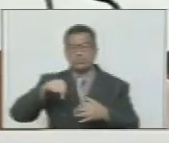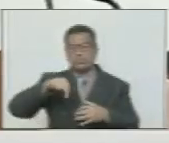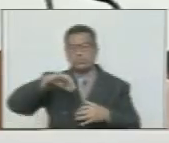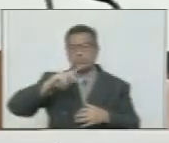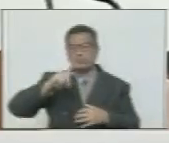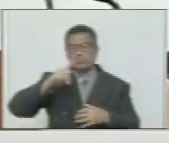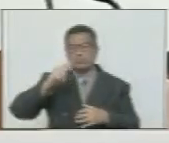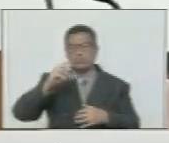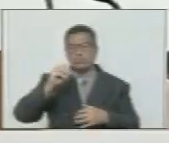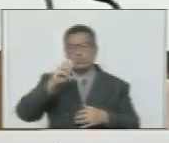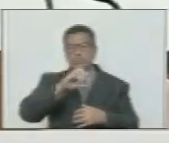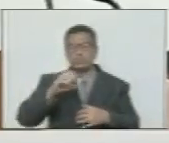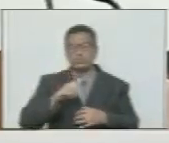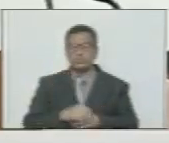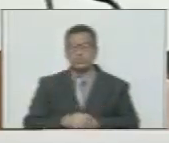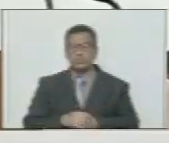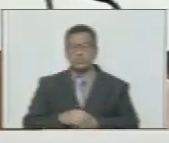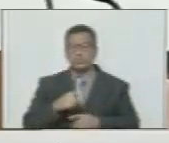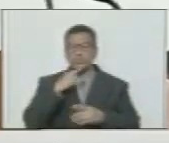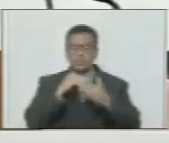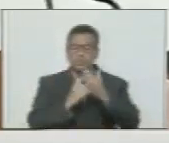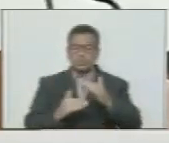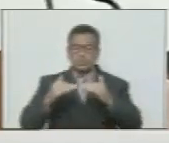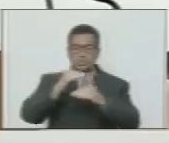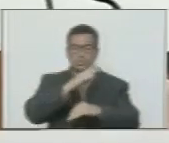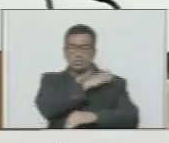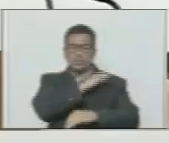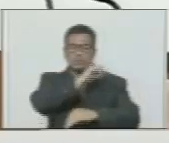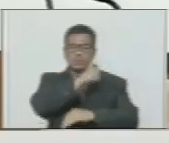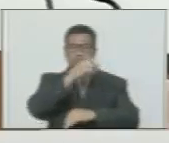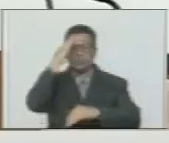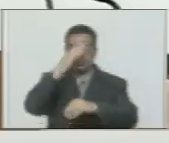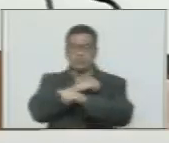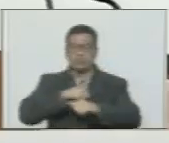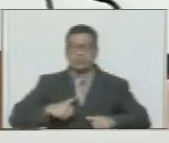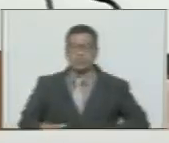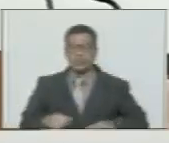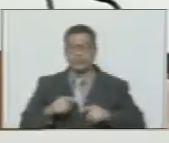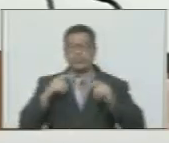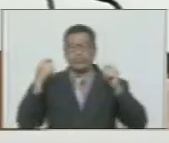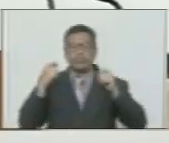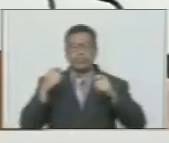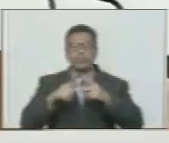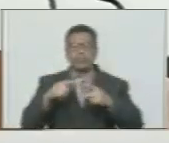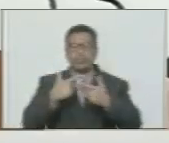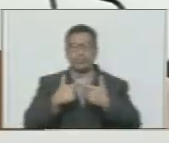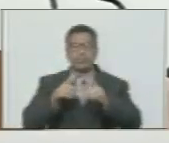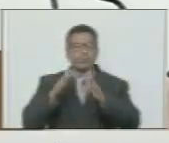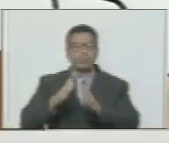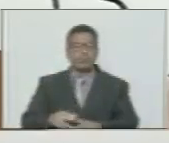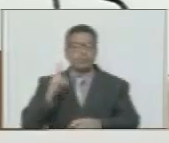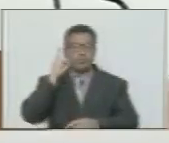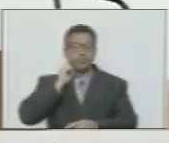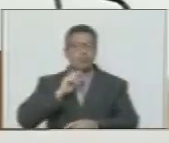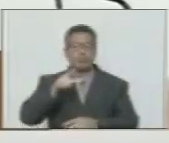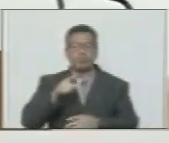batalla de Niquitao y los Horcones. Es ascendido a general de división y es proclamado por el